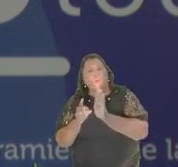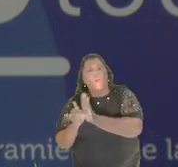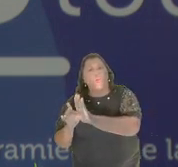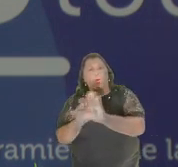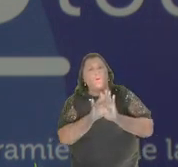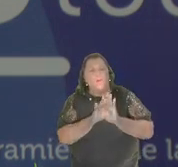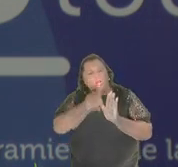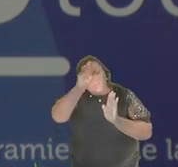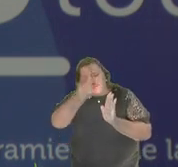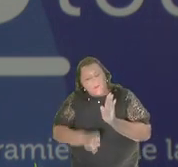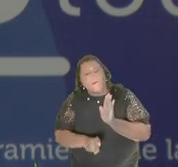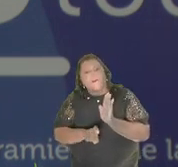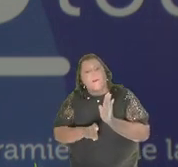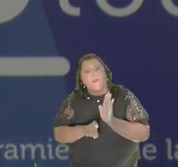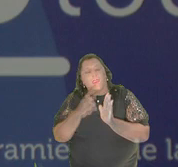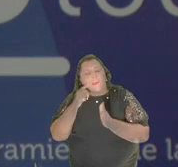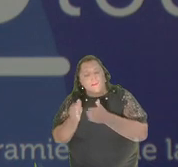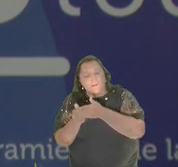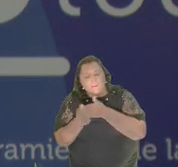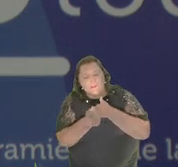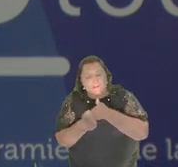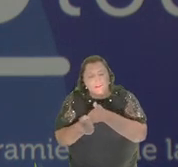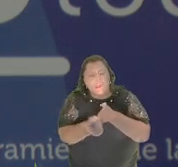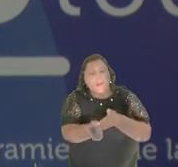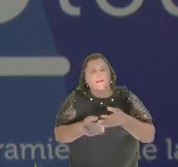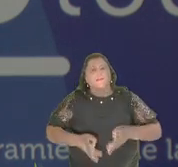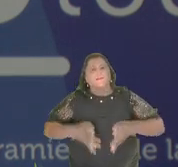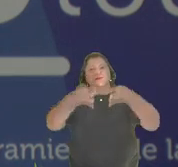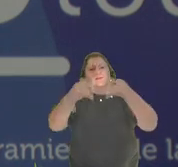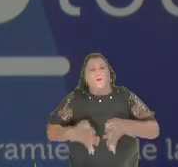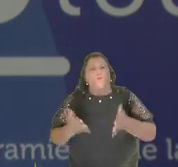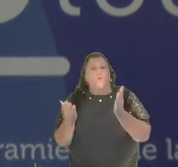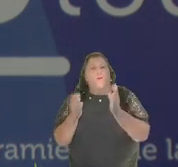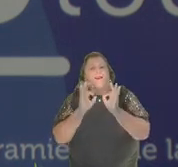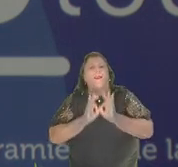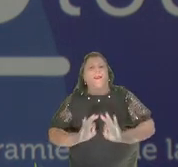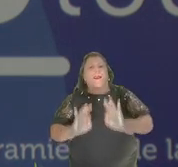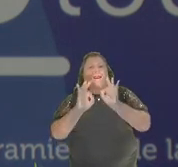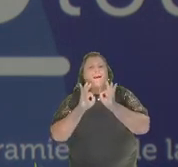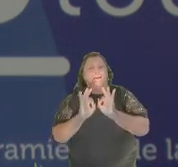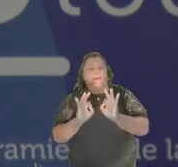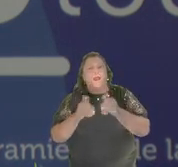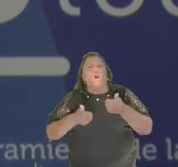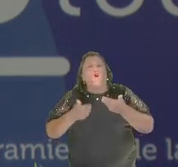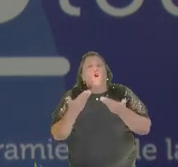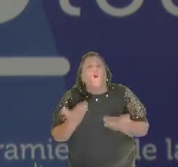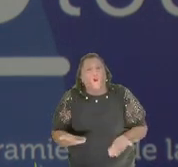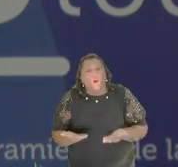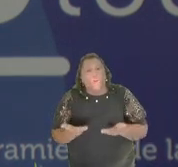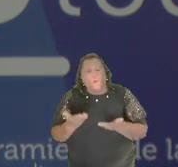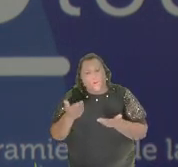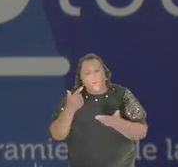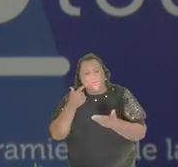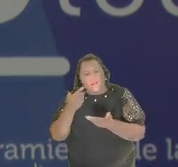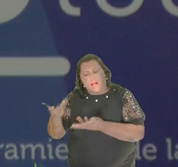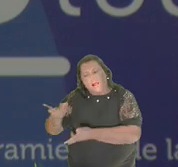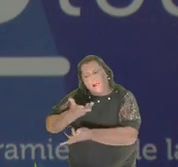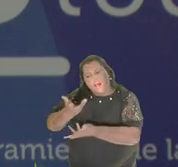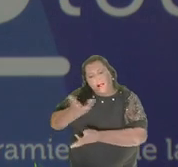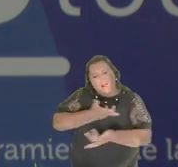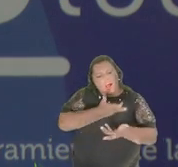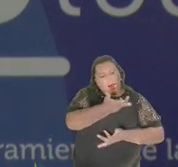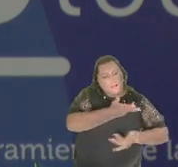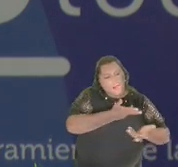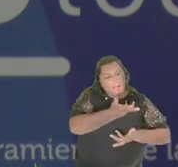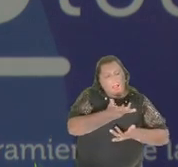debería orientar el sistema de aseguramiento de calidad, de cómo trascender de una conversación de unas condiciones o de unos